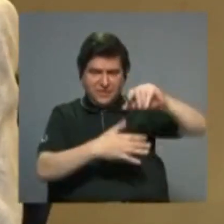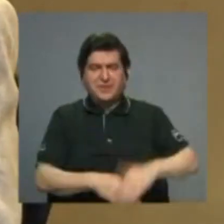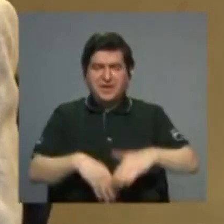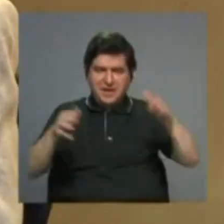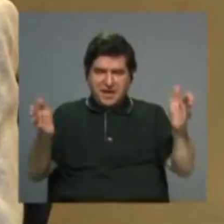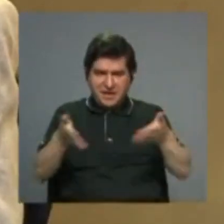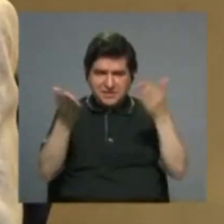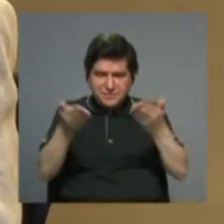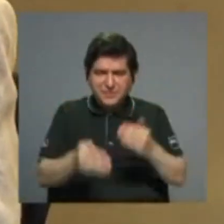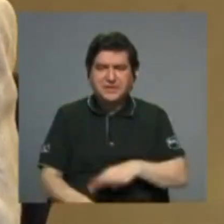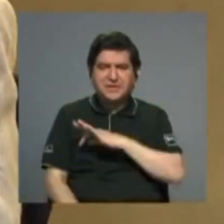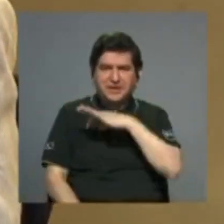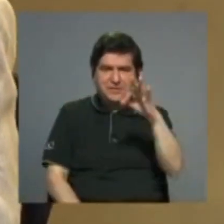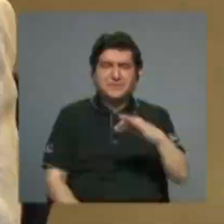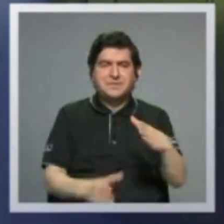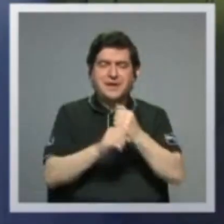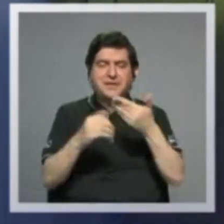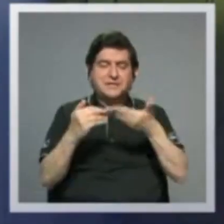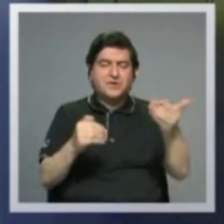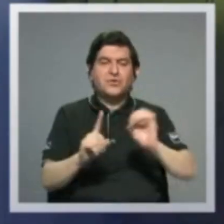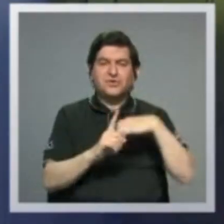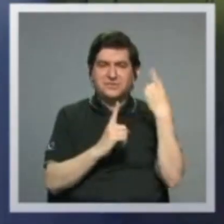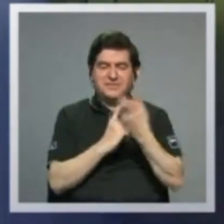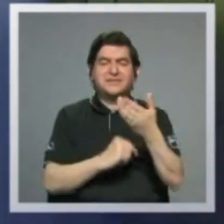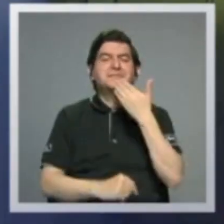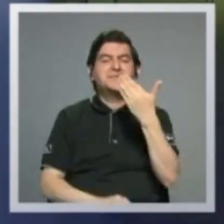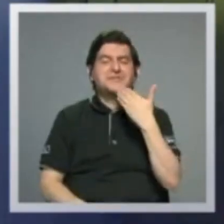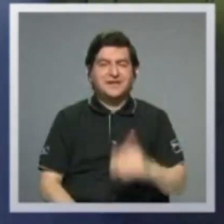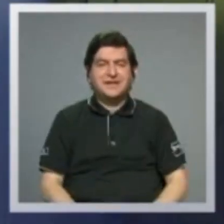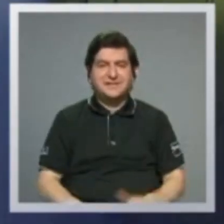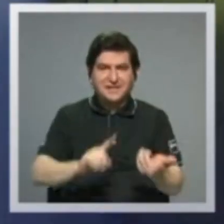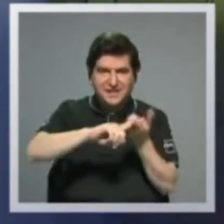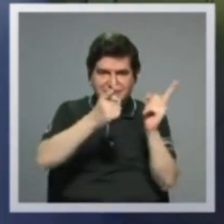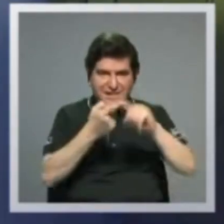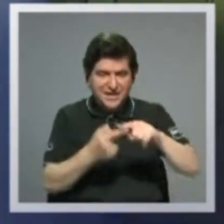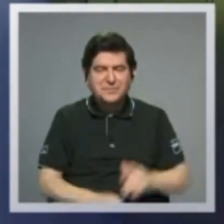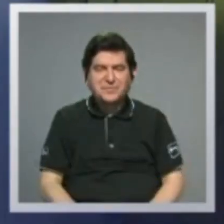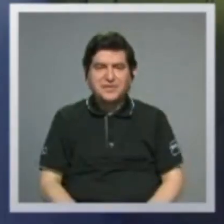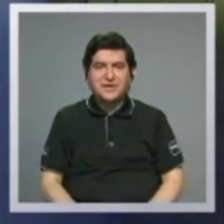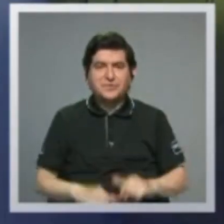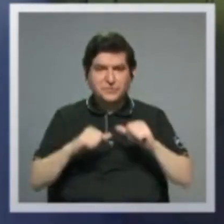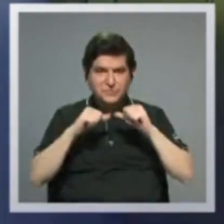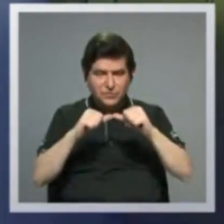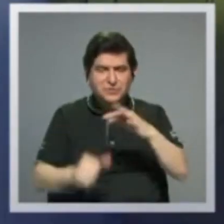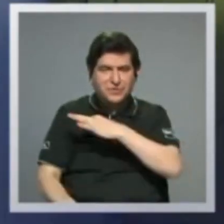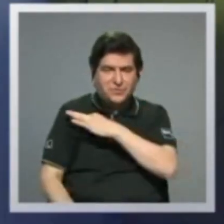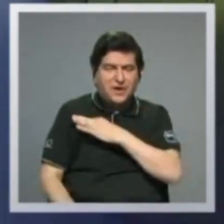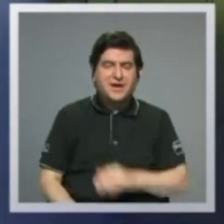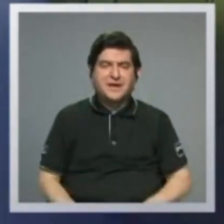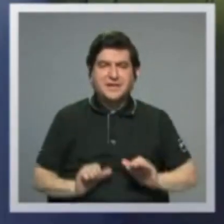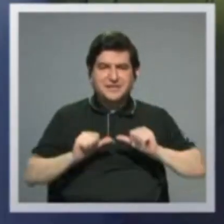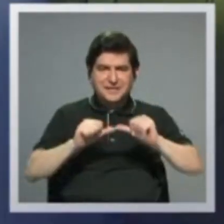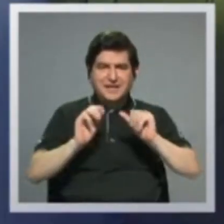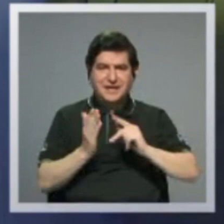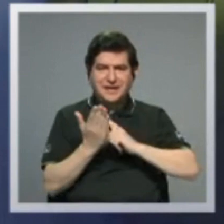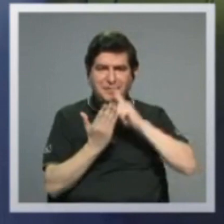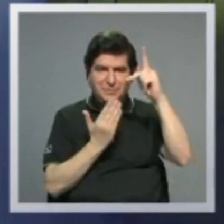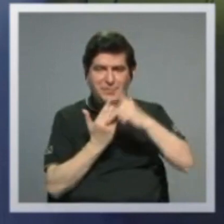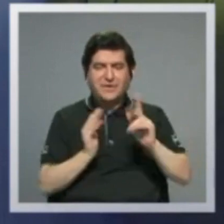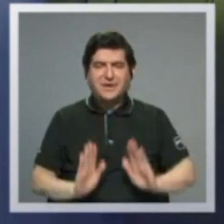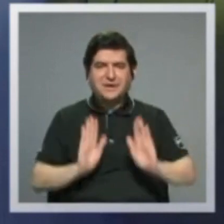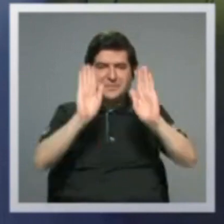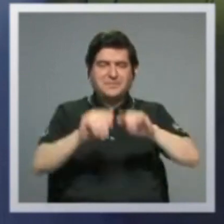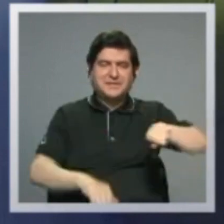para hacer cosas por esta sociedad. Muchas gracias, y a las amigas y amigos los invitamos a que se queden con los espléndidos programas